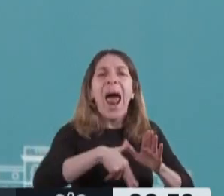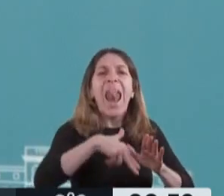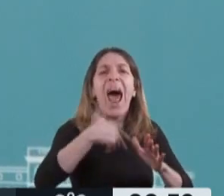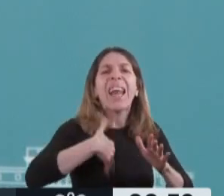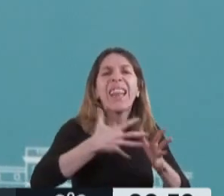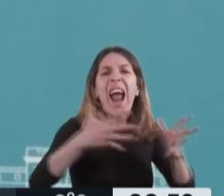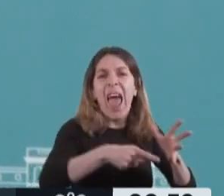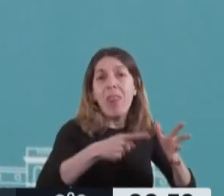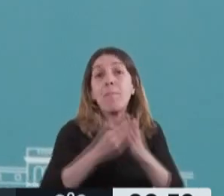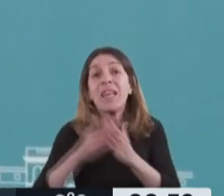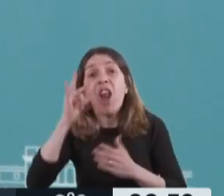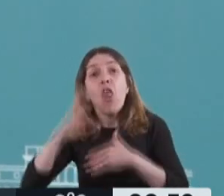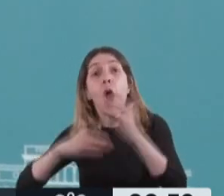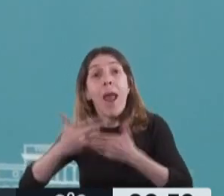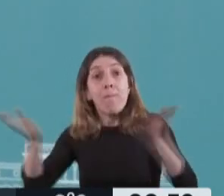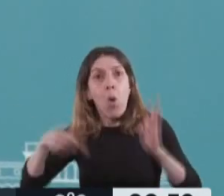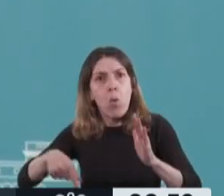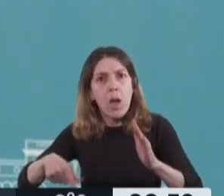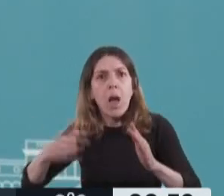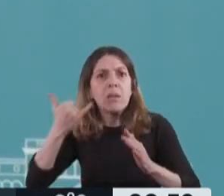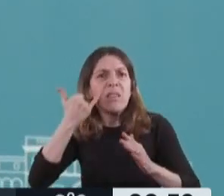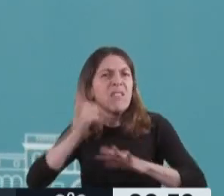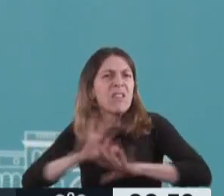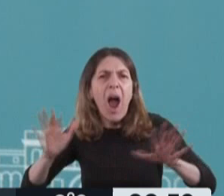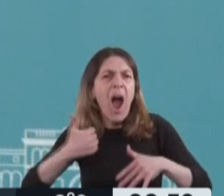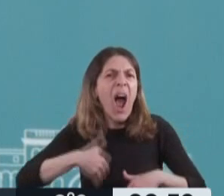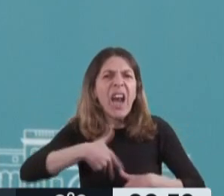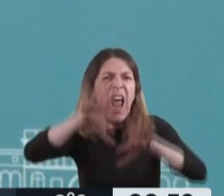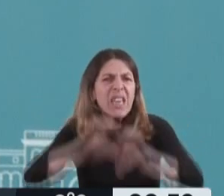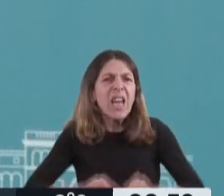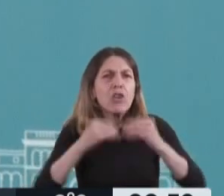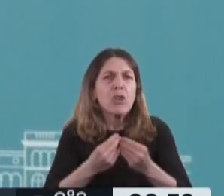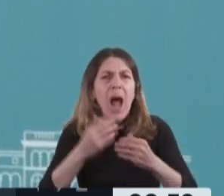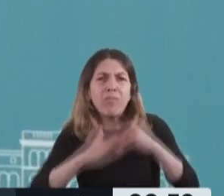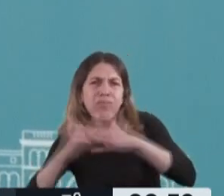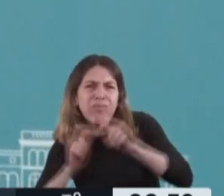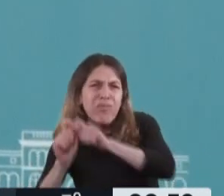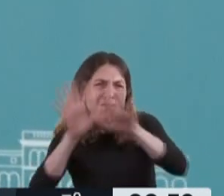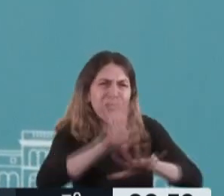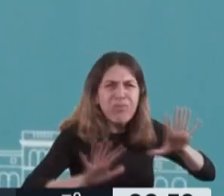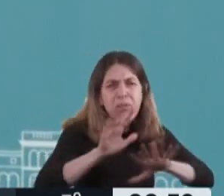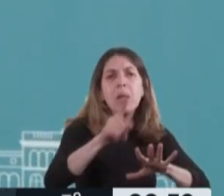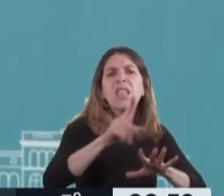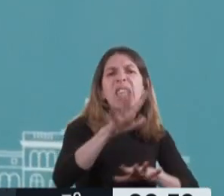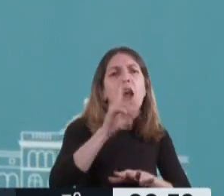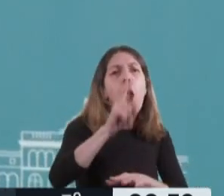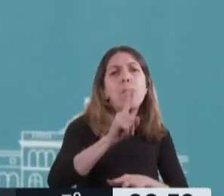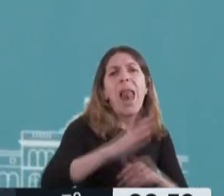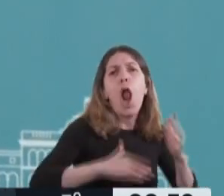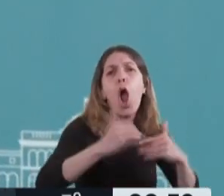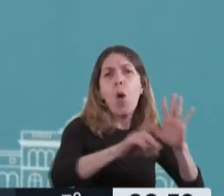ministerio obra pública tiene ya en todo el territorio nacional 5 mil obras más de 5 mil obras con aproximadamente